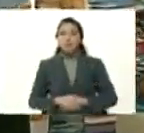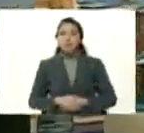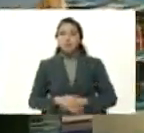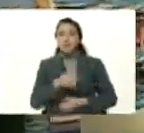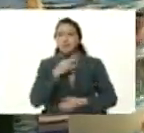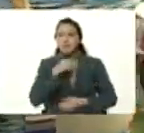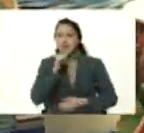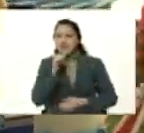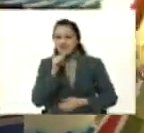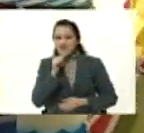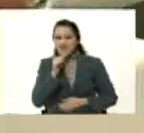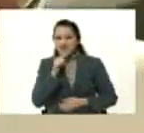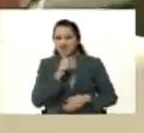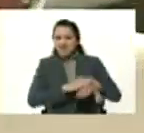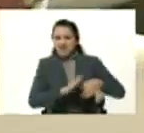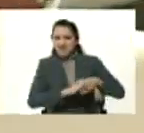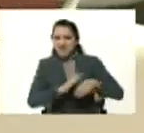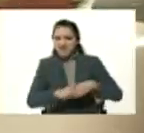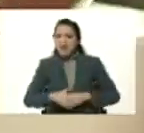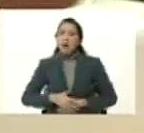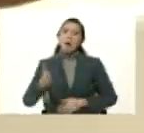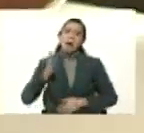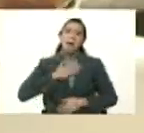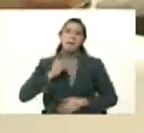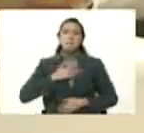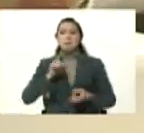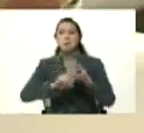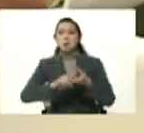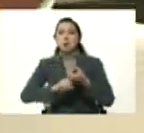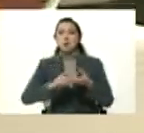gusta mucho la mortadela? A Cilia.